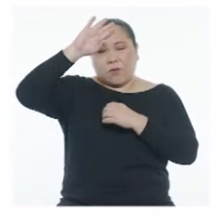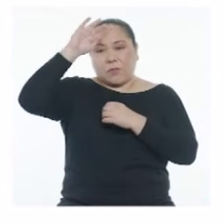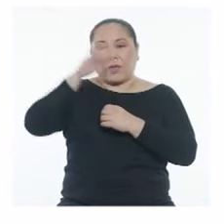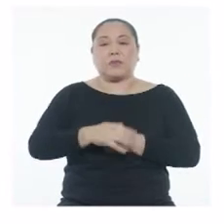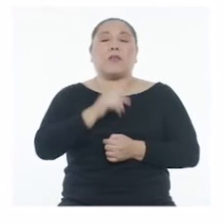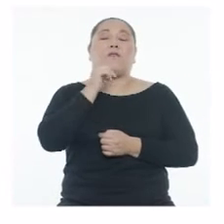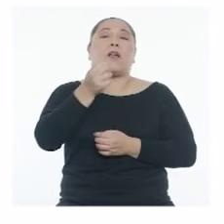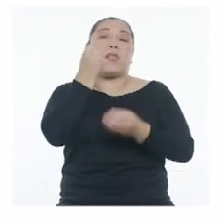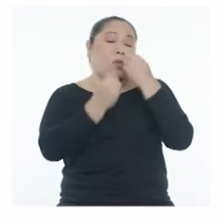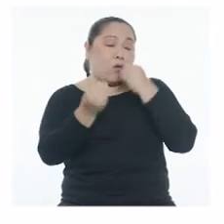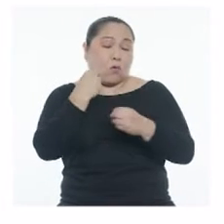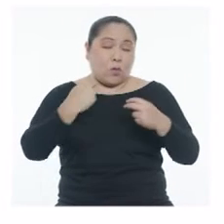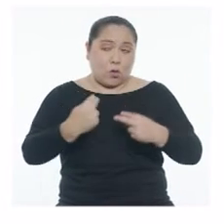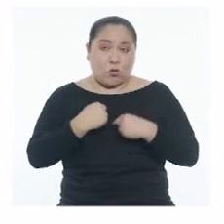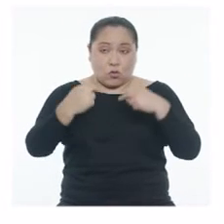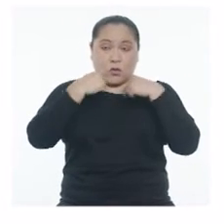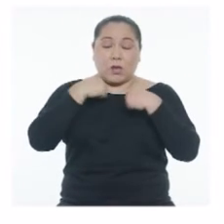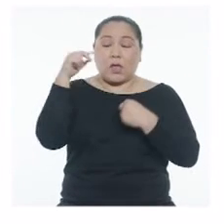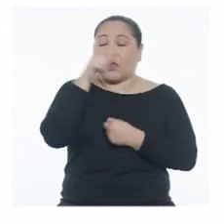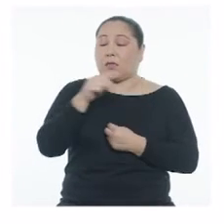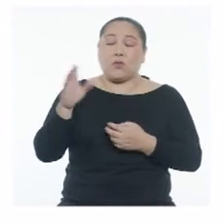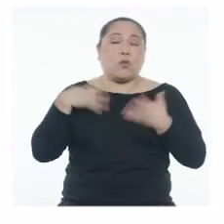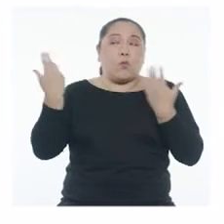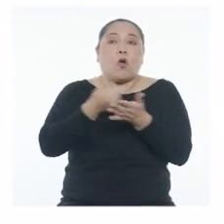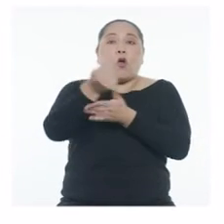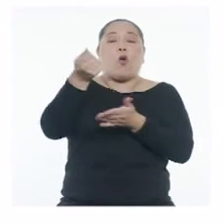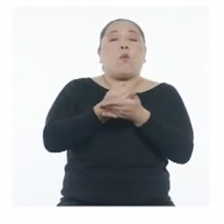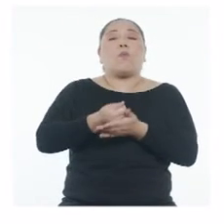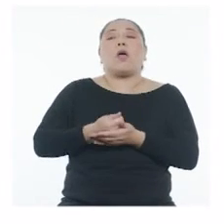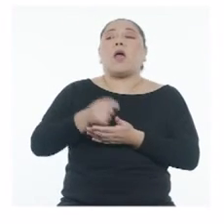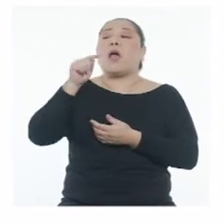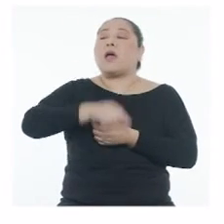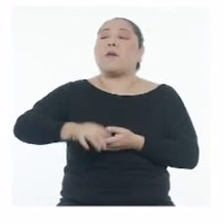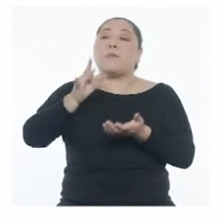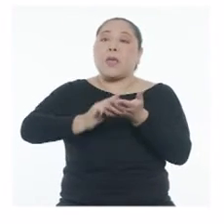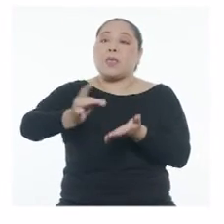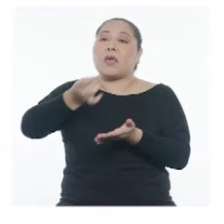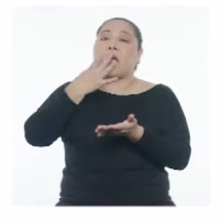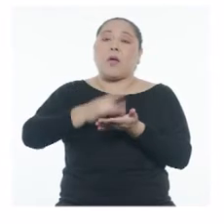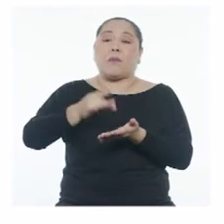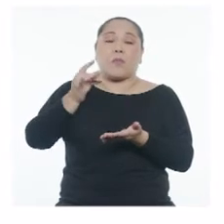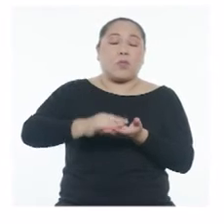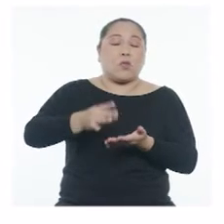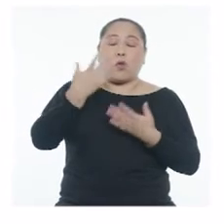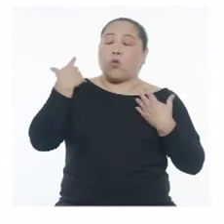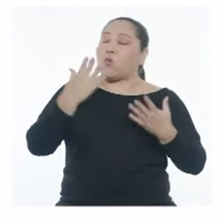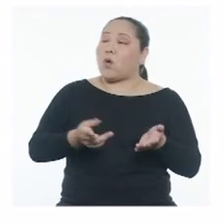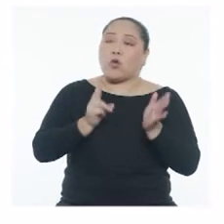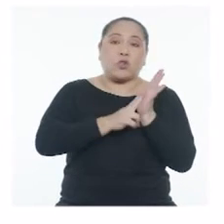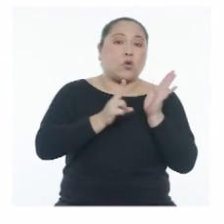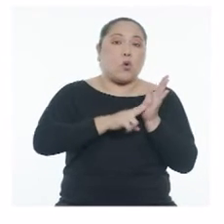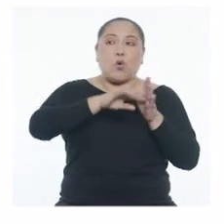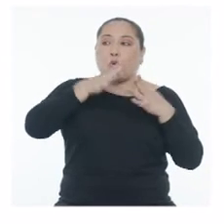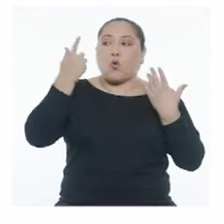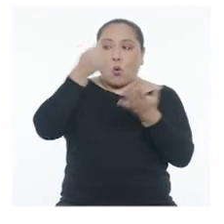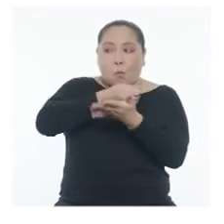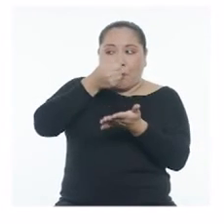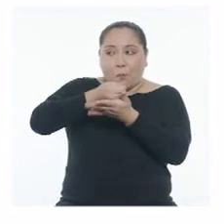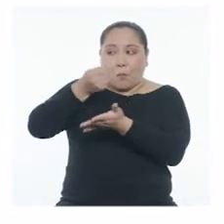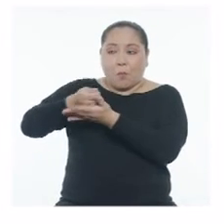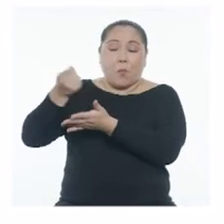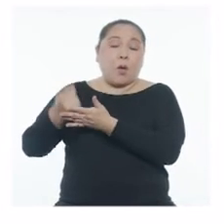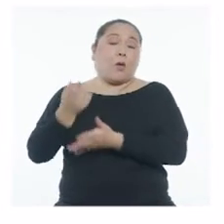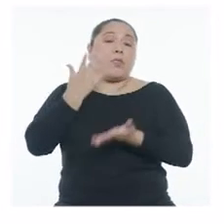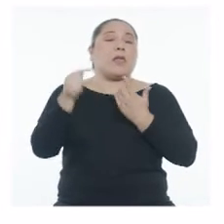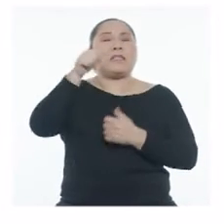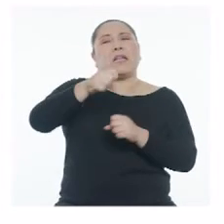por su carencia de nutrición, y no podrá comprar o adquirir medicamentos porque no cuenta con una pensión ni un seguro que lo provea, a pesar